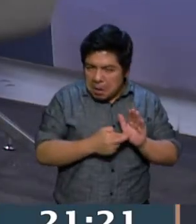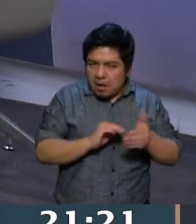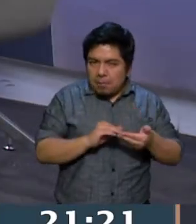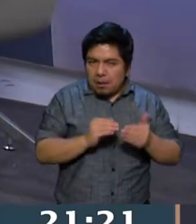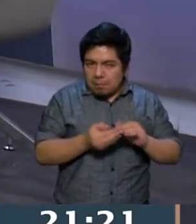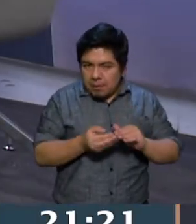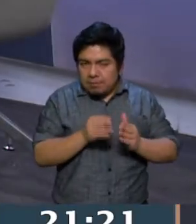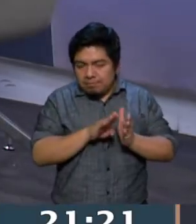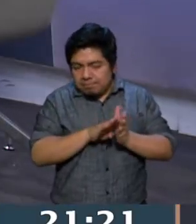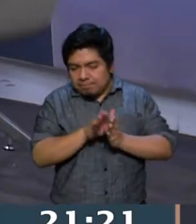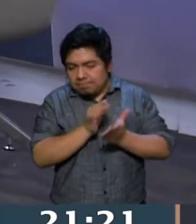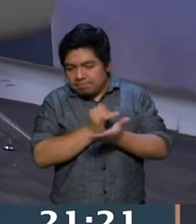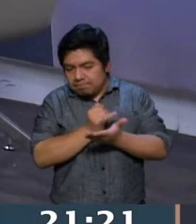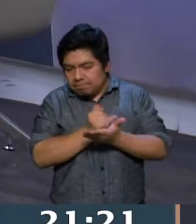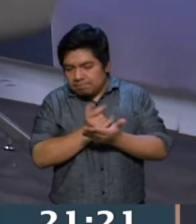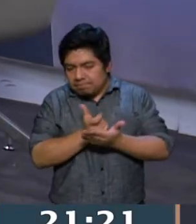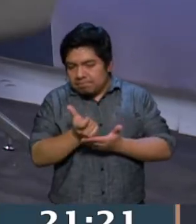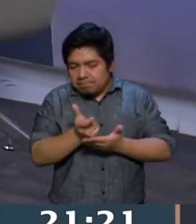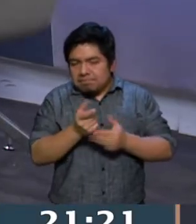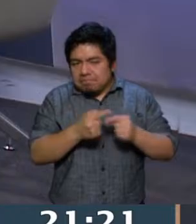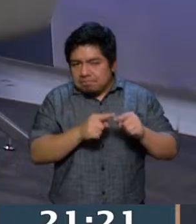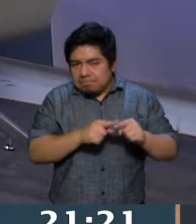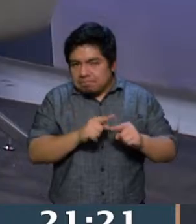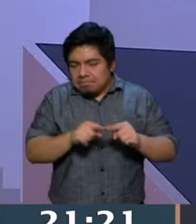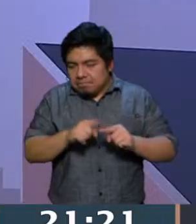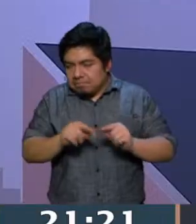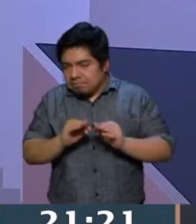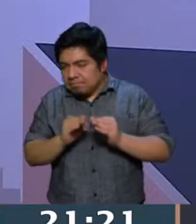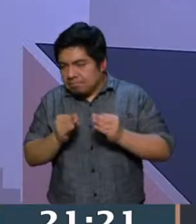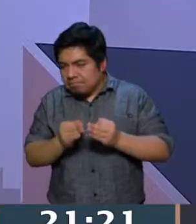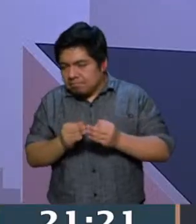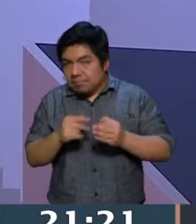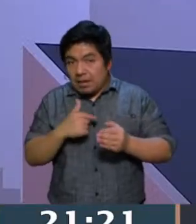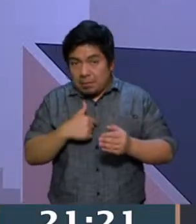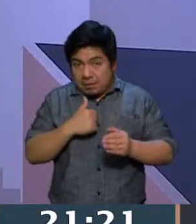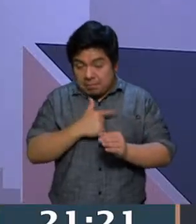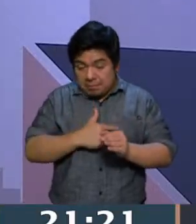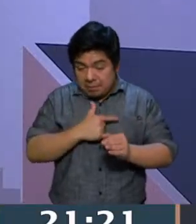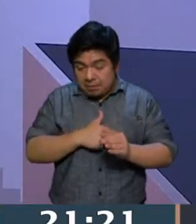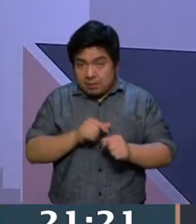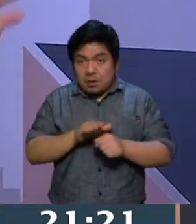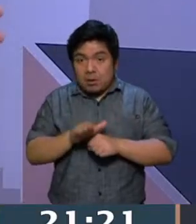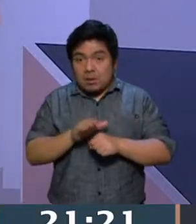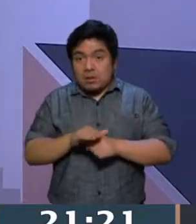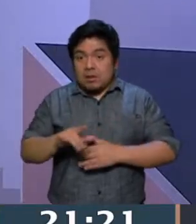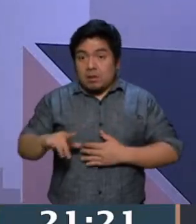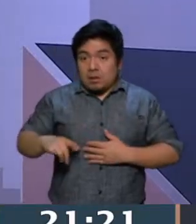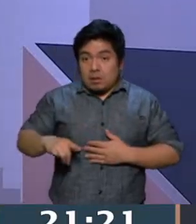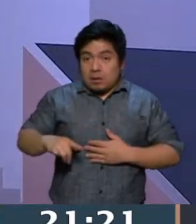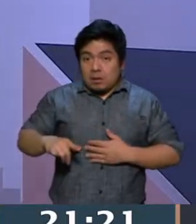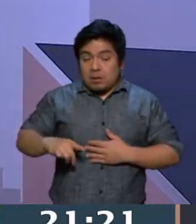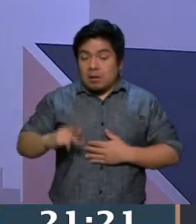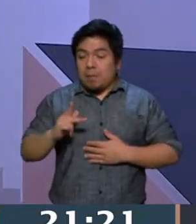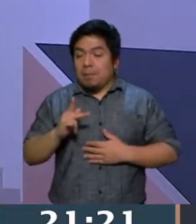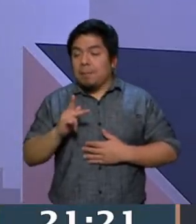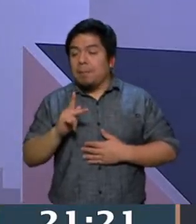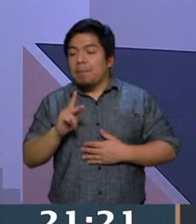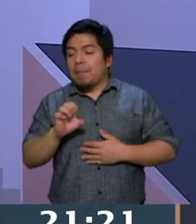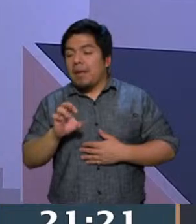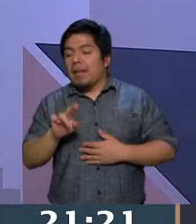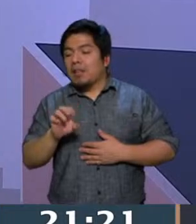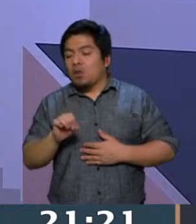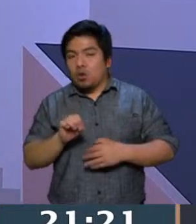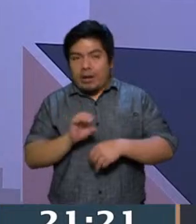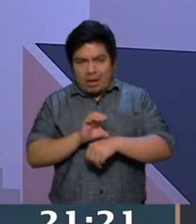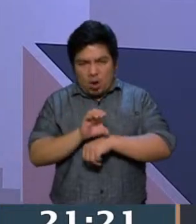tributarias progresivas, diría yo, o impuestos progresivos. Uno que me gusta mucho a mí mencionar es el gobierno de Gustavo Petro en Colombia en